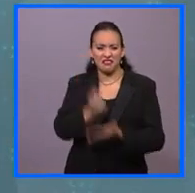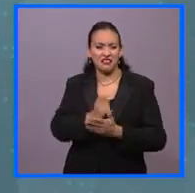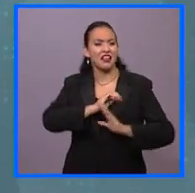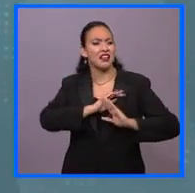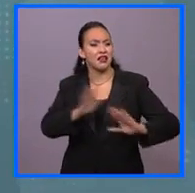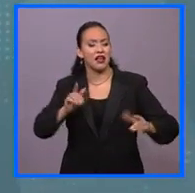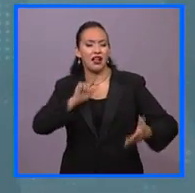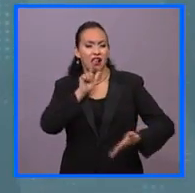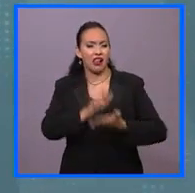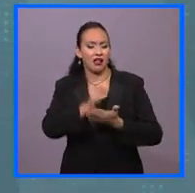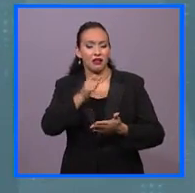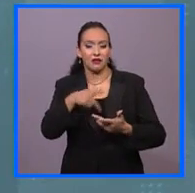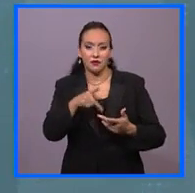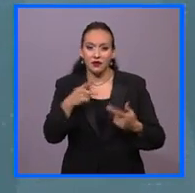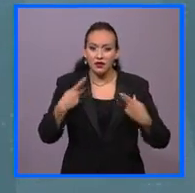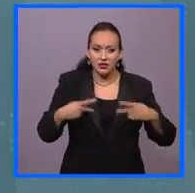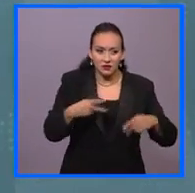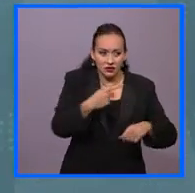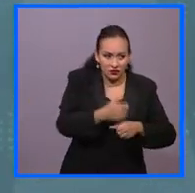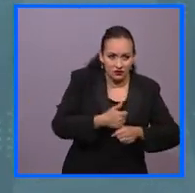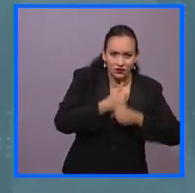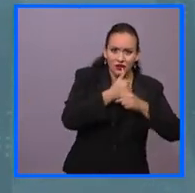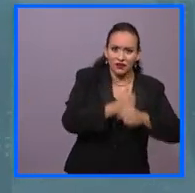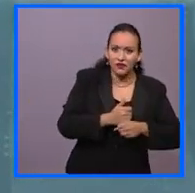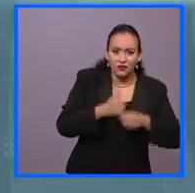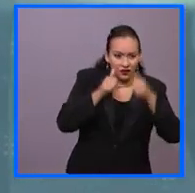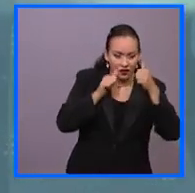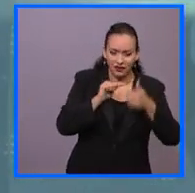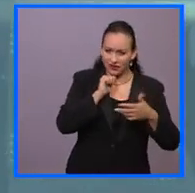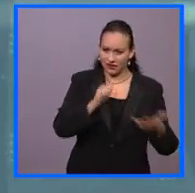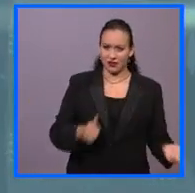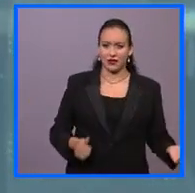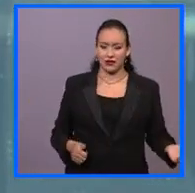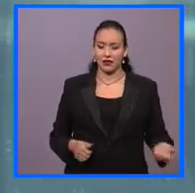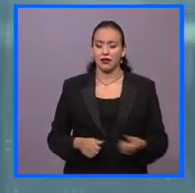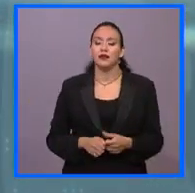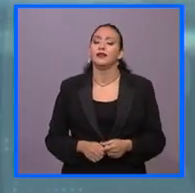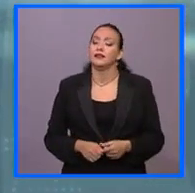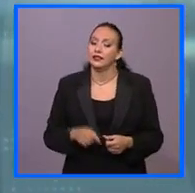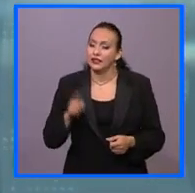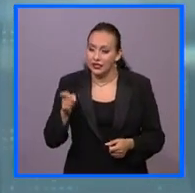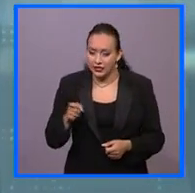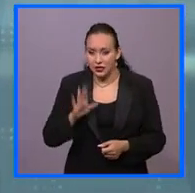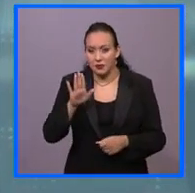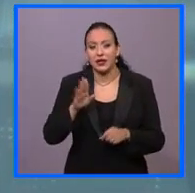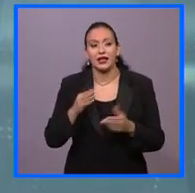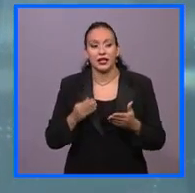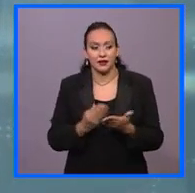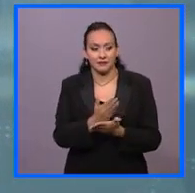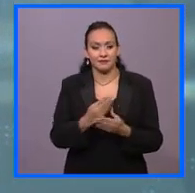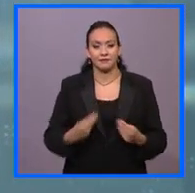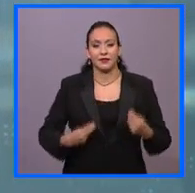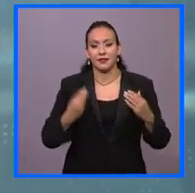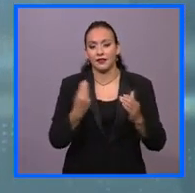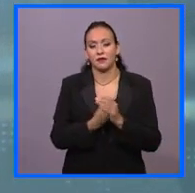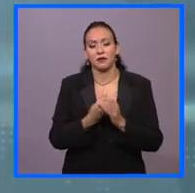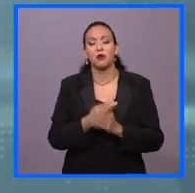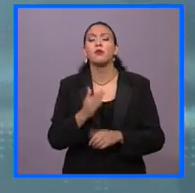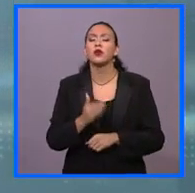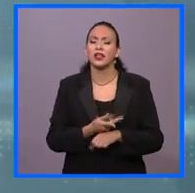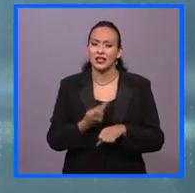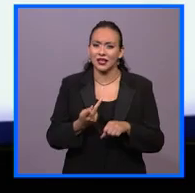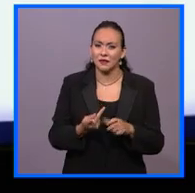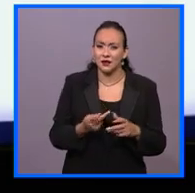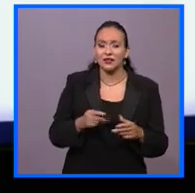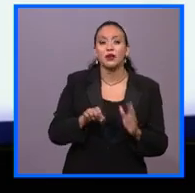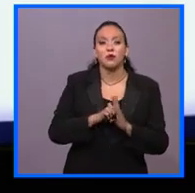a quienes enfrentan la crisis de desapariciones en el país. Se introducen medidas que amenazan la privacidad, tales como el acceso irrestricto a